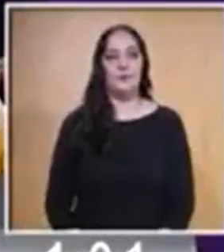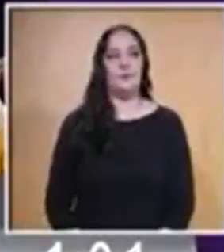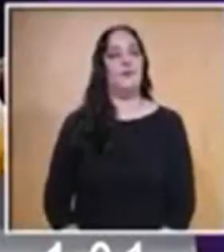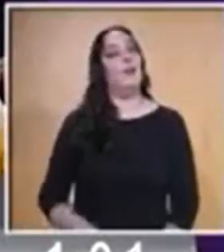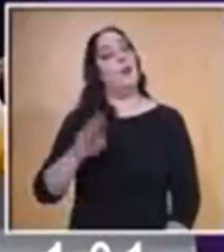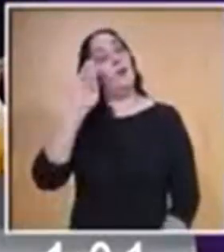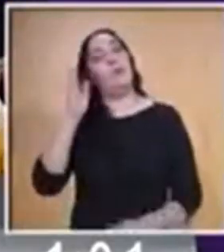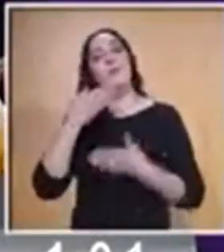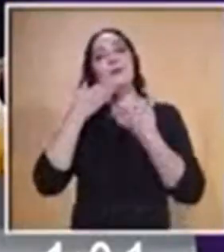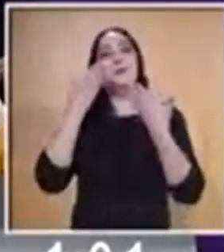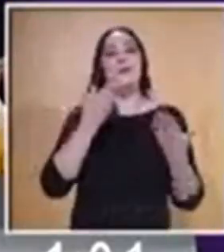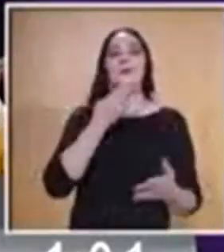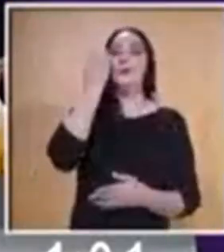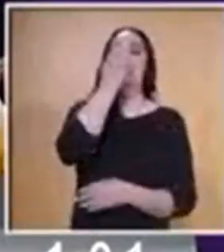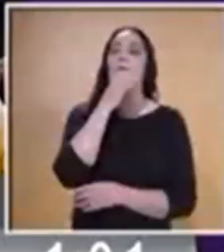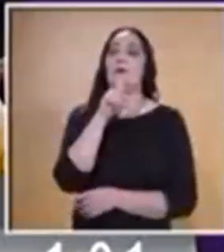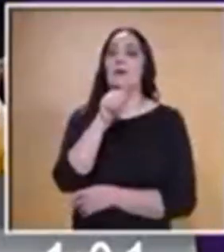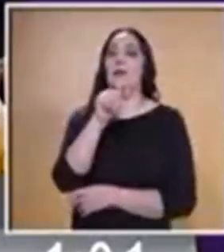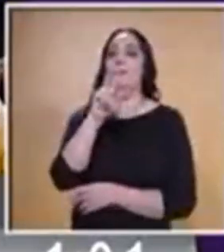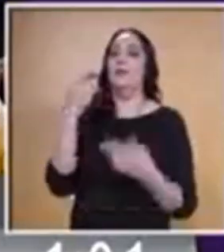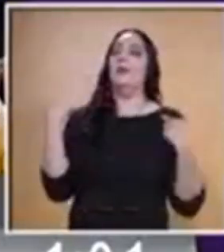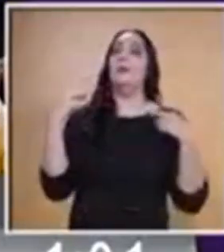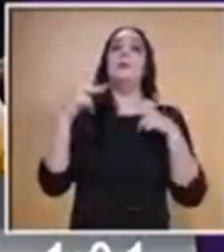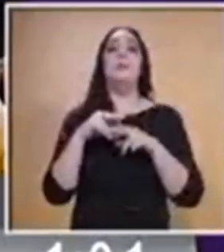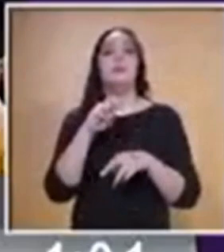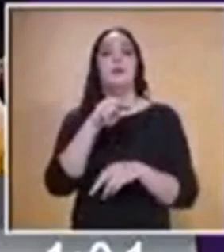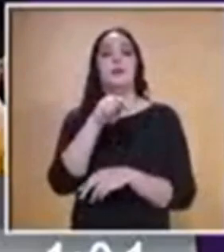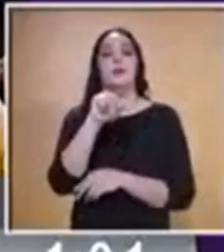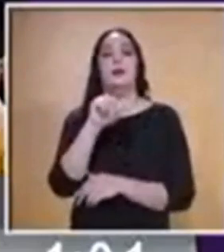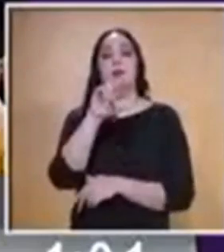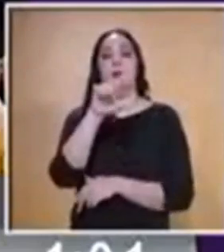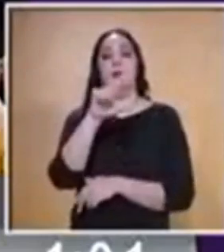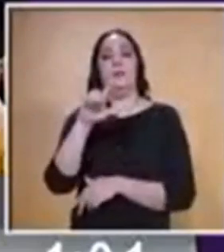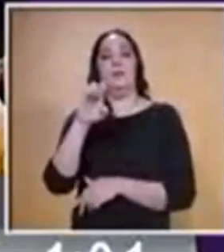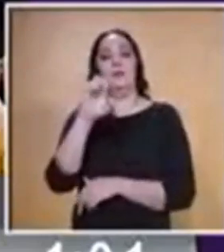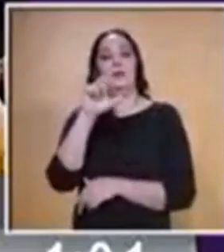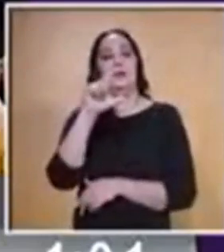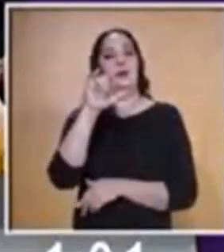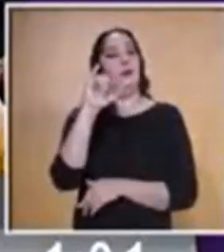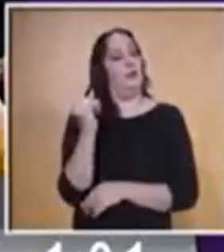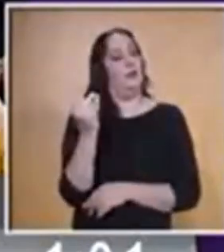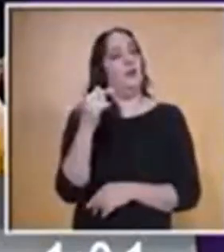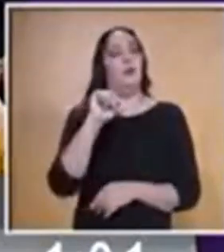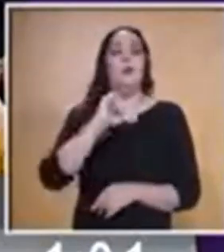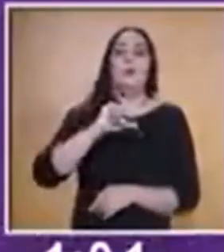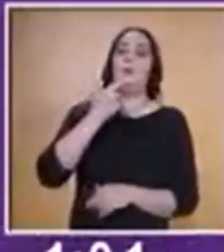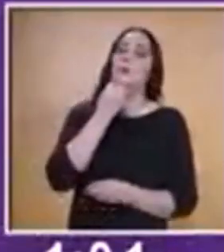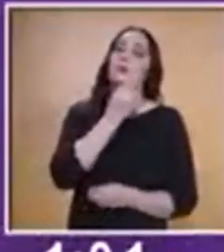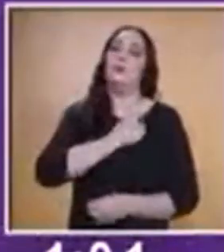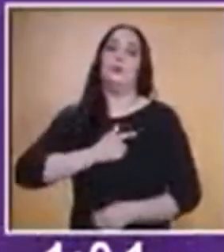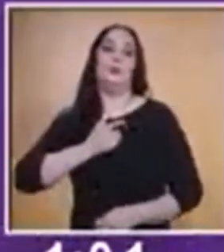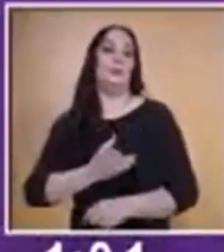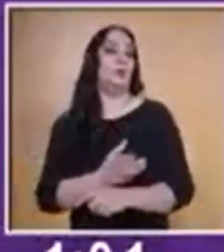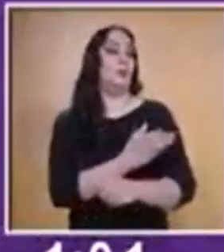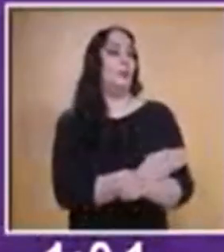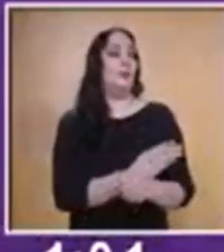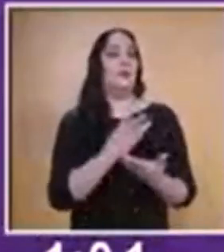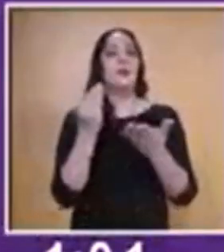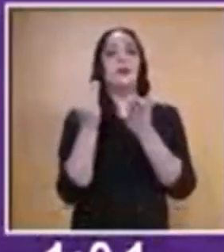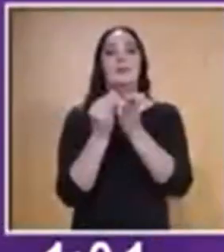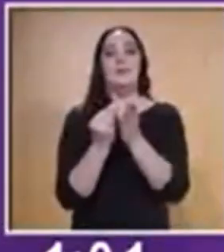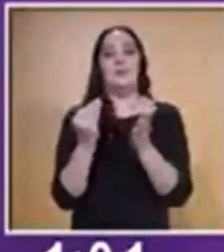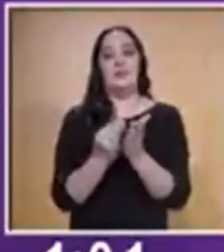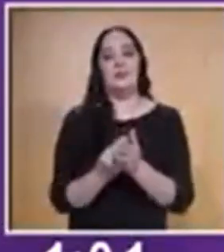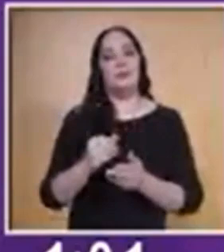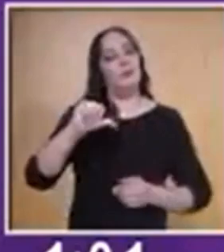Hola, bienvenidos a Escuela TV. Yo soy la maestra Nayeli y el día de hoy estoy muy contenta de que nos acompañen nuevamente en estas sesiones de clase. El día de hoy